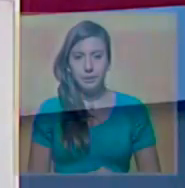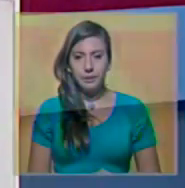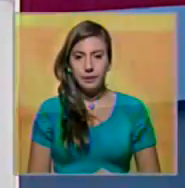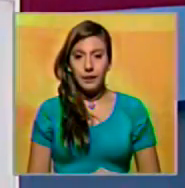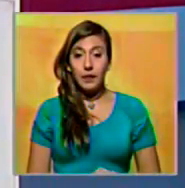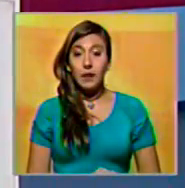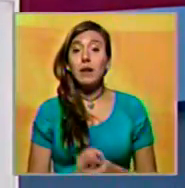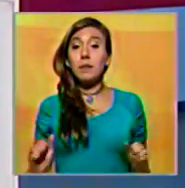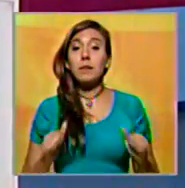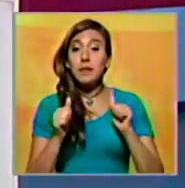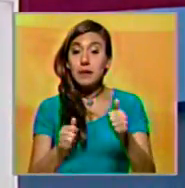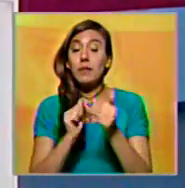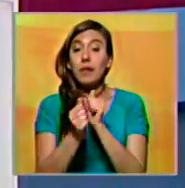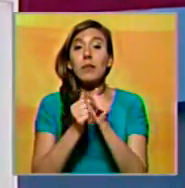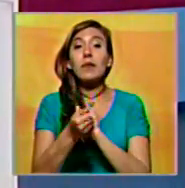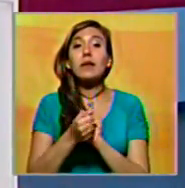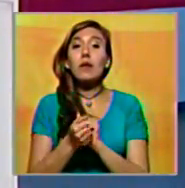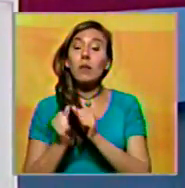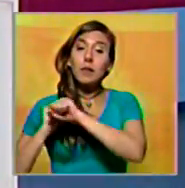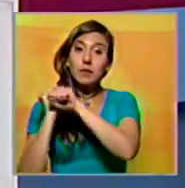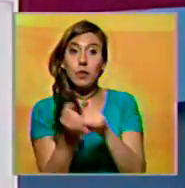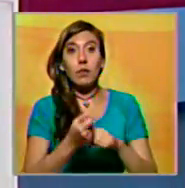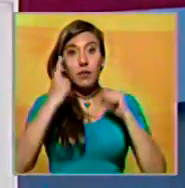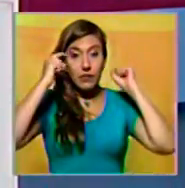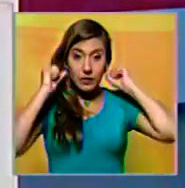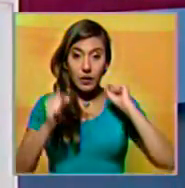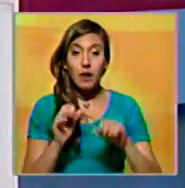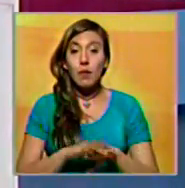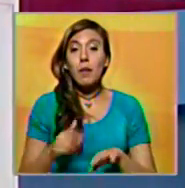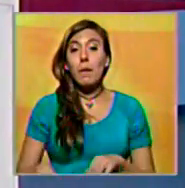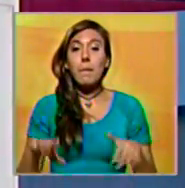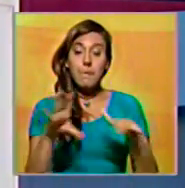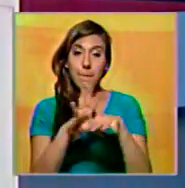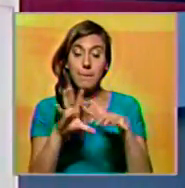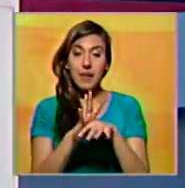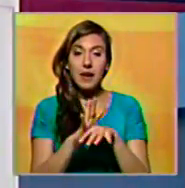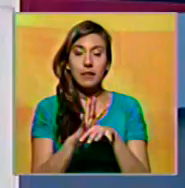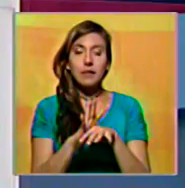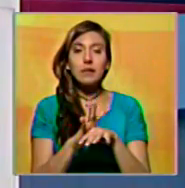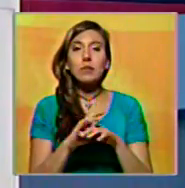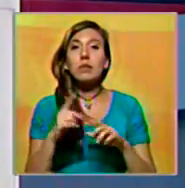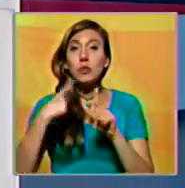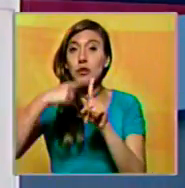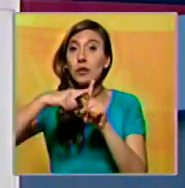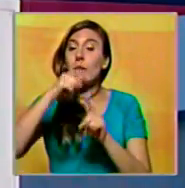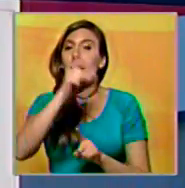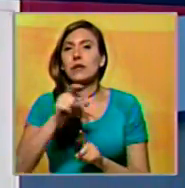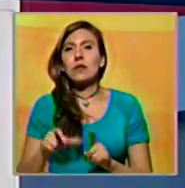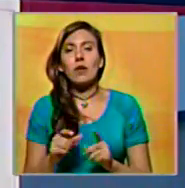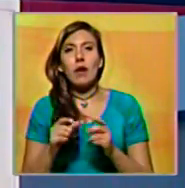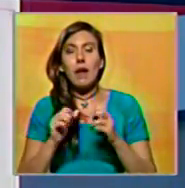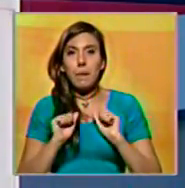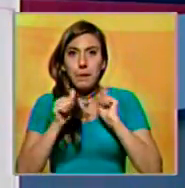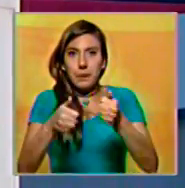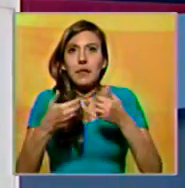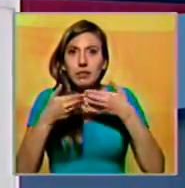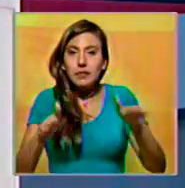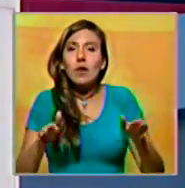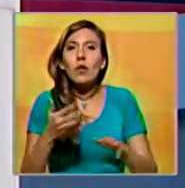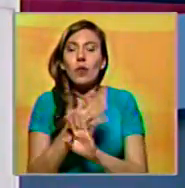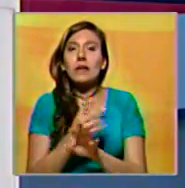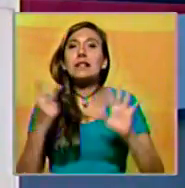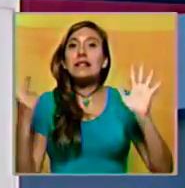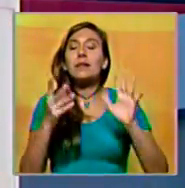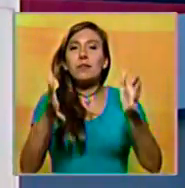Hola amigos, comenzamos los deportes con el béisbol de Grandes Ligas porque este martes fue un día positivo para dos abridores venezolanos. Félix Hernández consiguió su séptima victoria de la